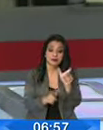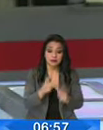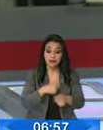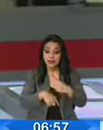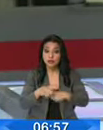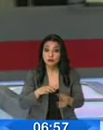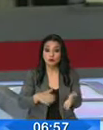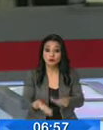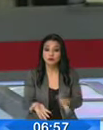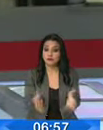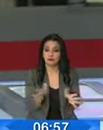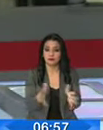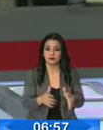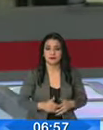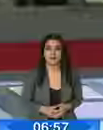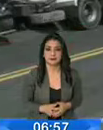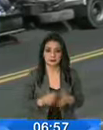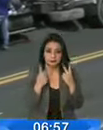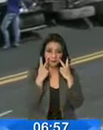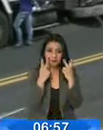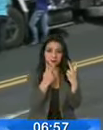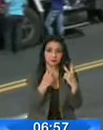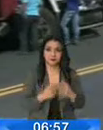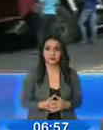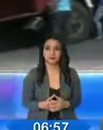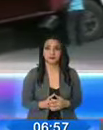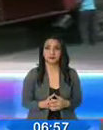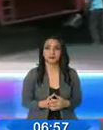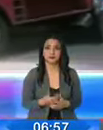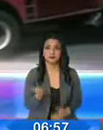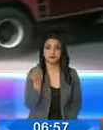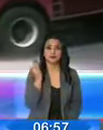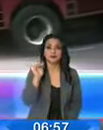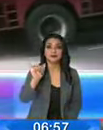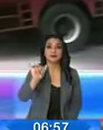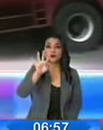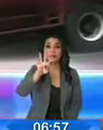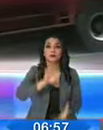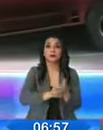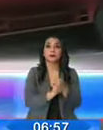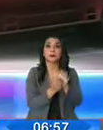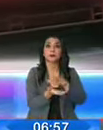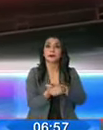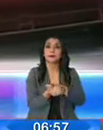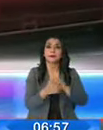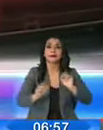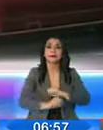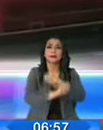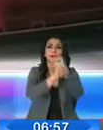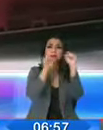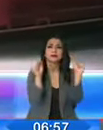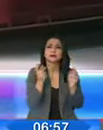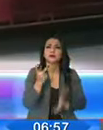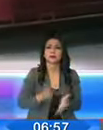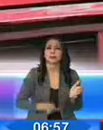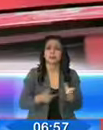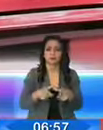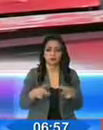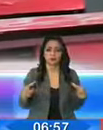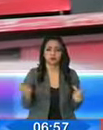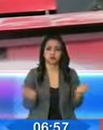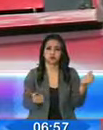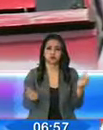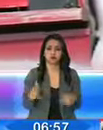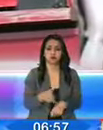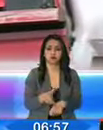lamentar. Miremos. La mañana del pasado sábado 4 de noviembre se registró un fuerte accidente de tránsito en la avenida